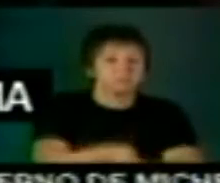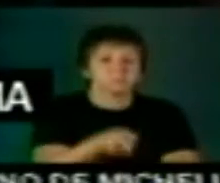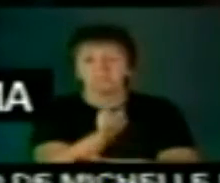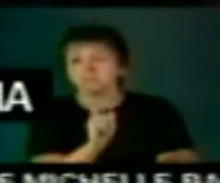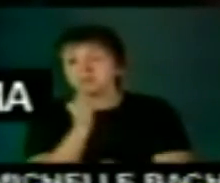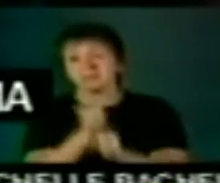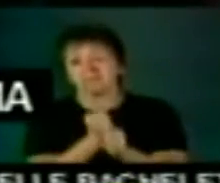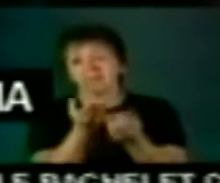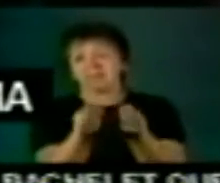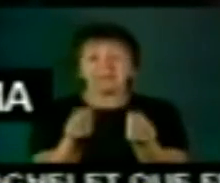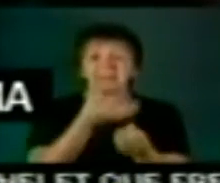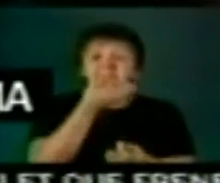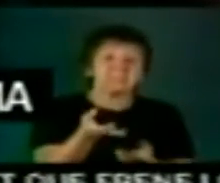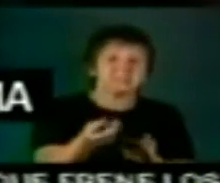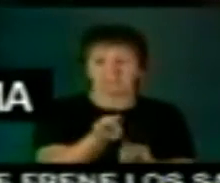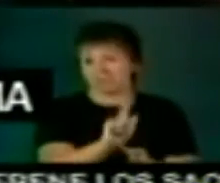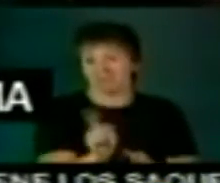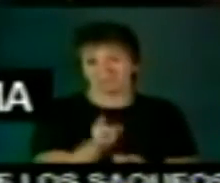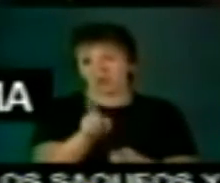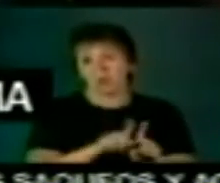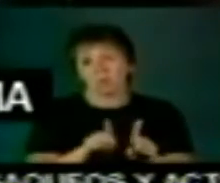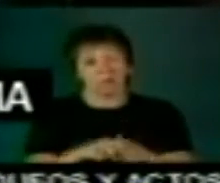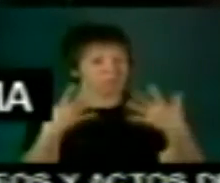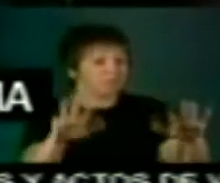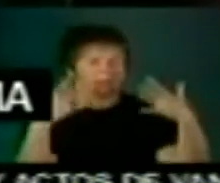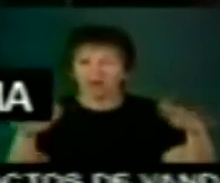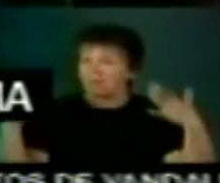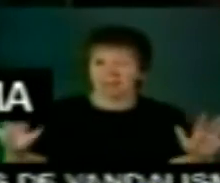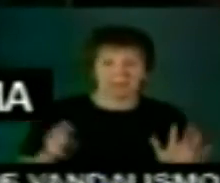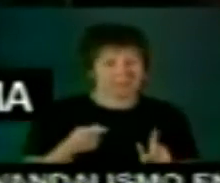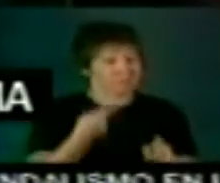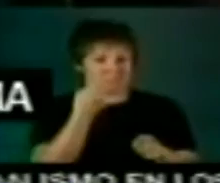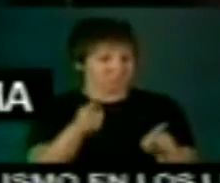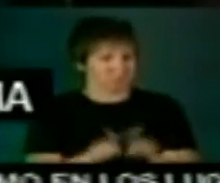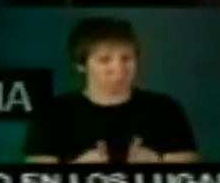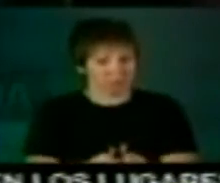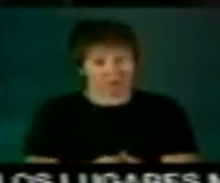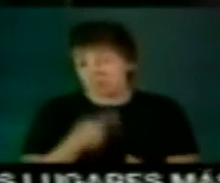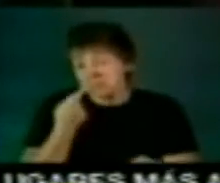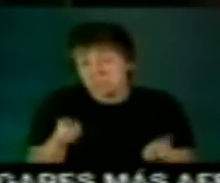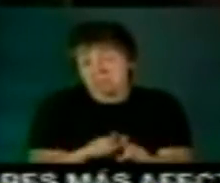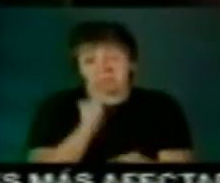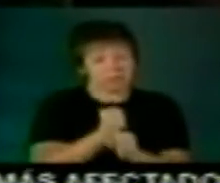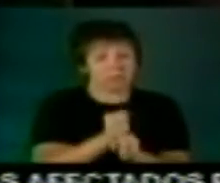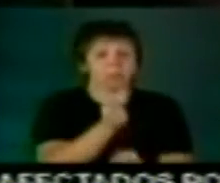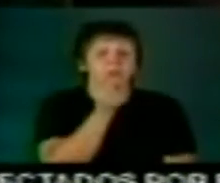un trabajo imprescindible y duro, como un policía o un maestro rural.